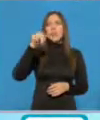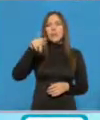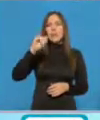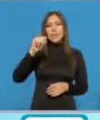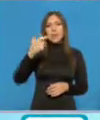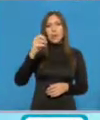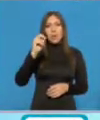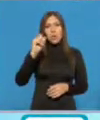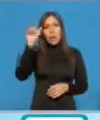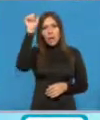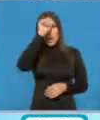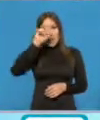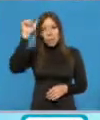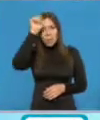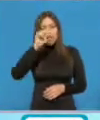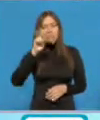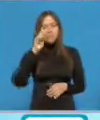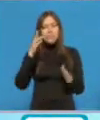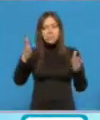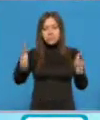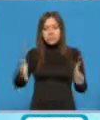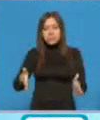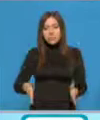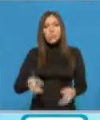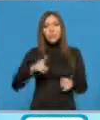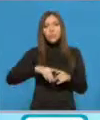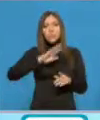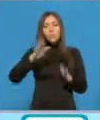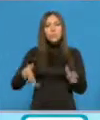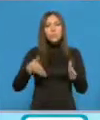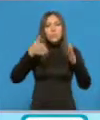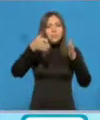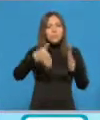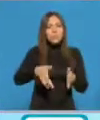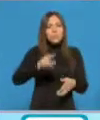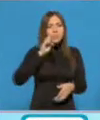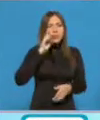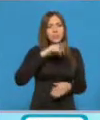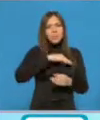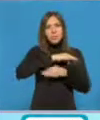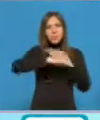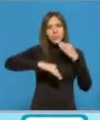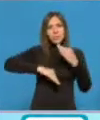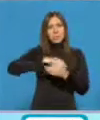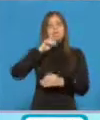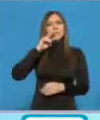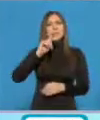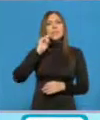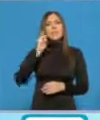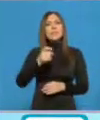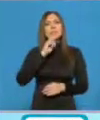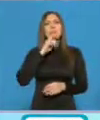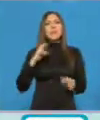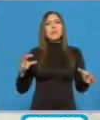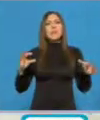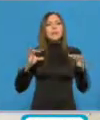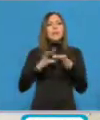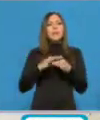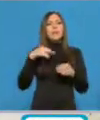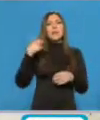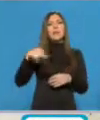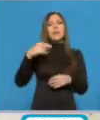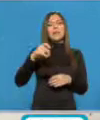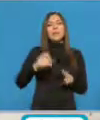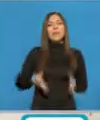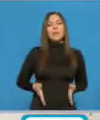vieron la tumba de Santiago Apóstol y empezó todo el culto que se relacionaba justamente con el camino de la Vía